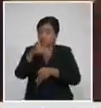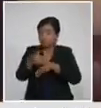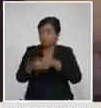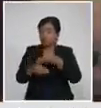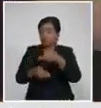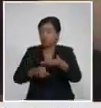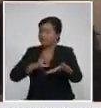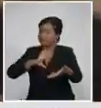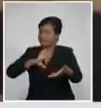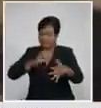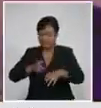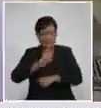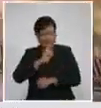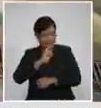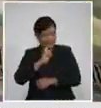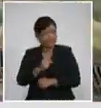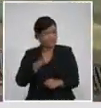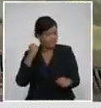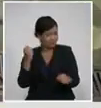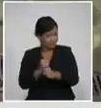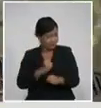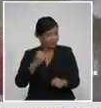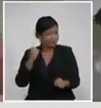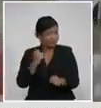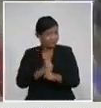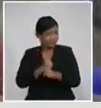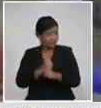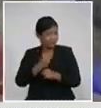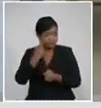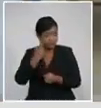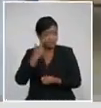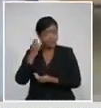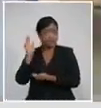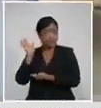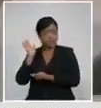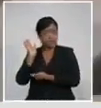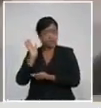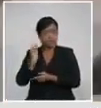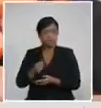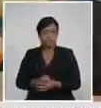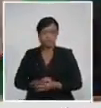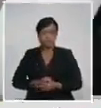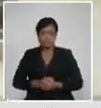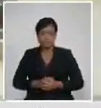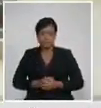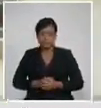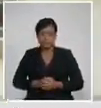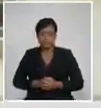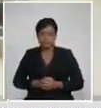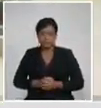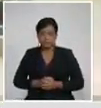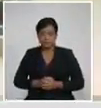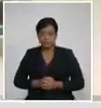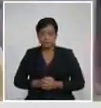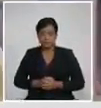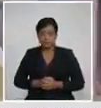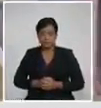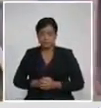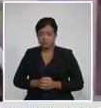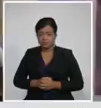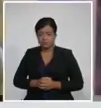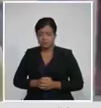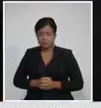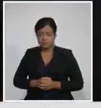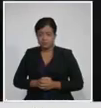producciones biotecnológicas son realmente producciones complejas que requieren de mucha ciencia, conocimiento,